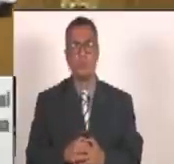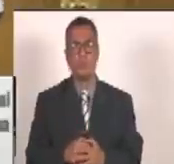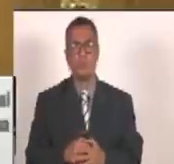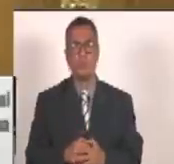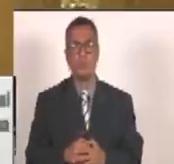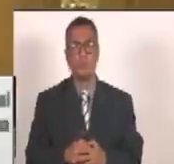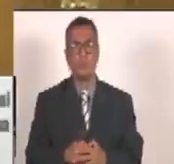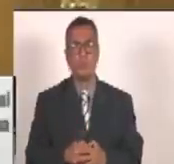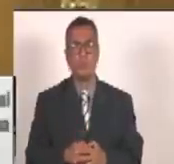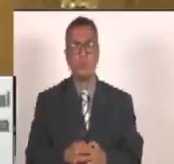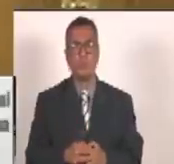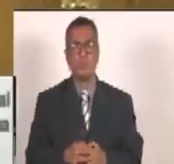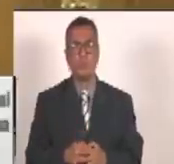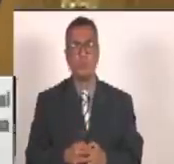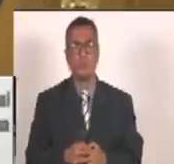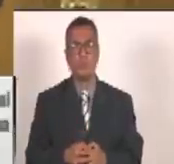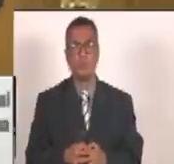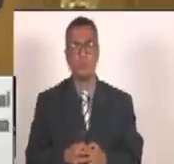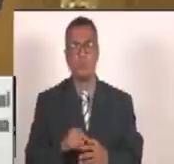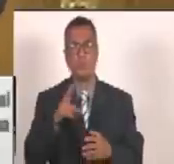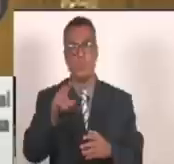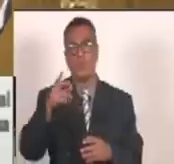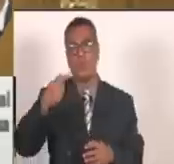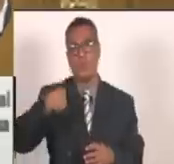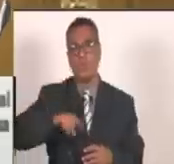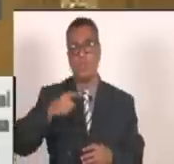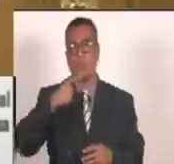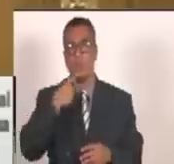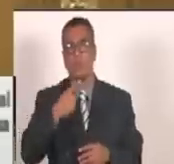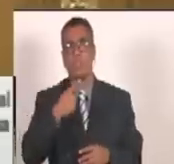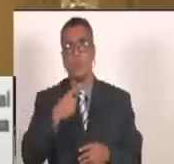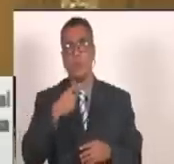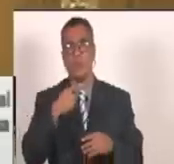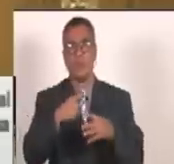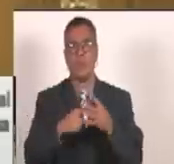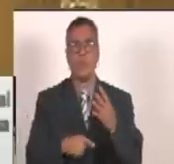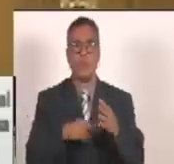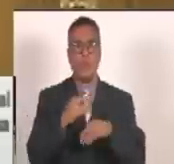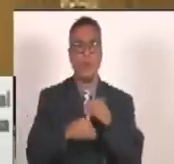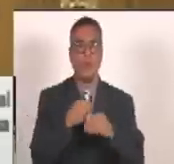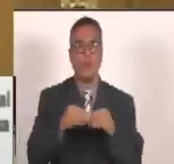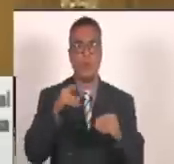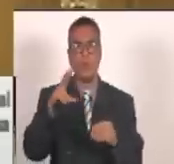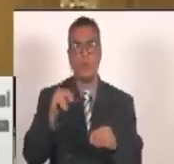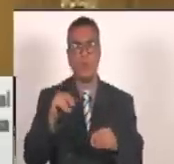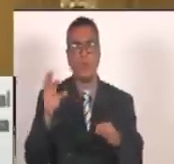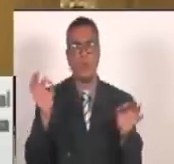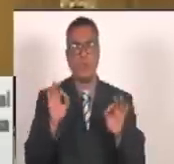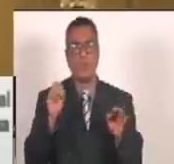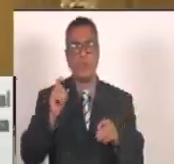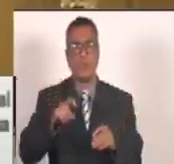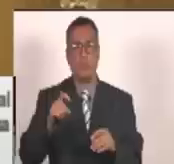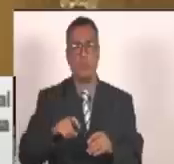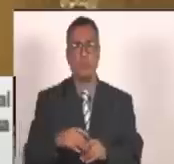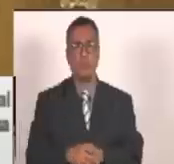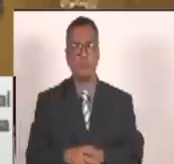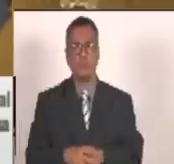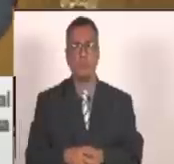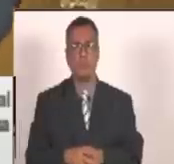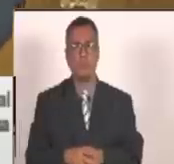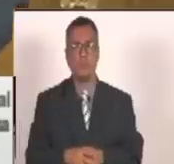No, para que le quede claro, no, es para no tener que decir otra cosa que sea innecesaria.